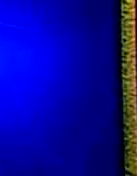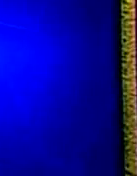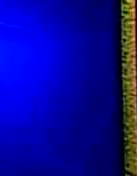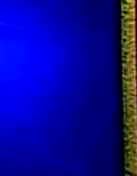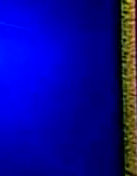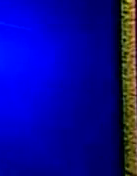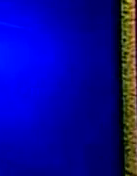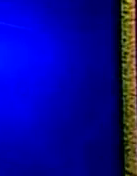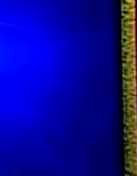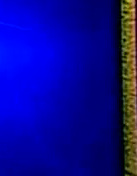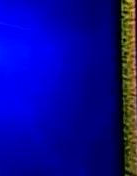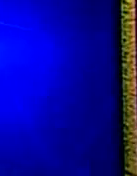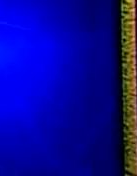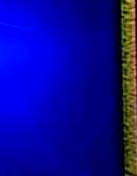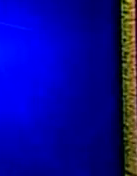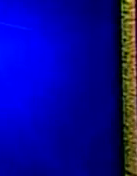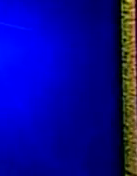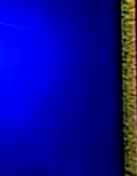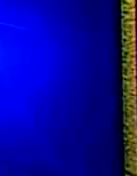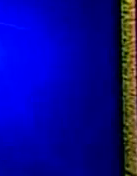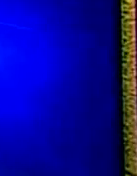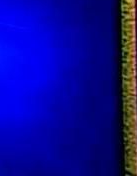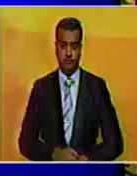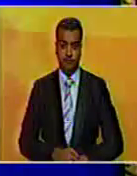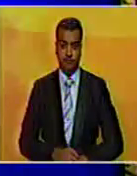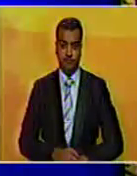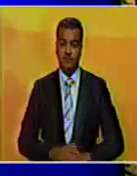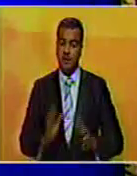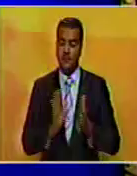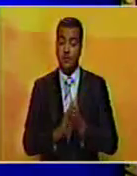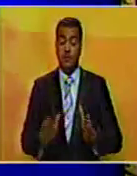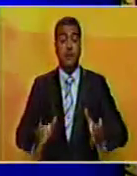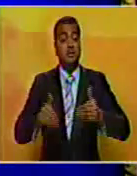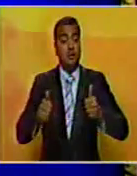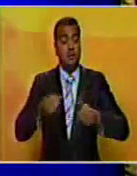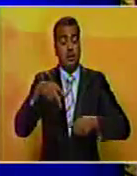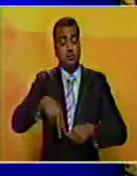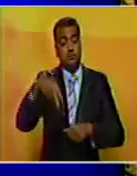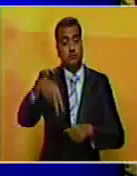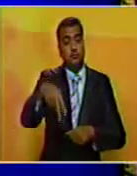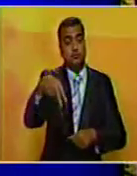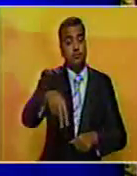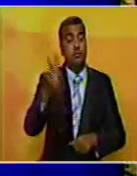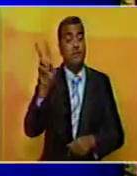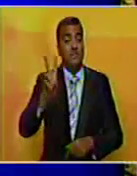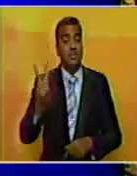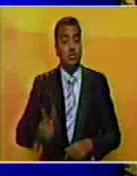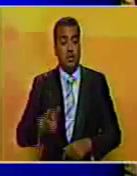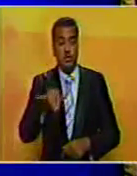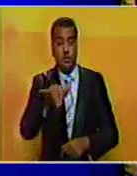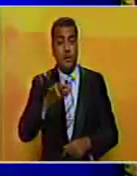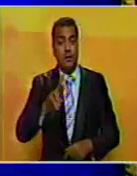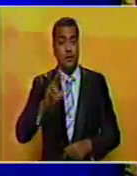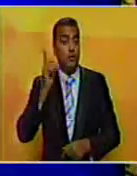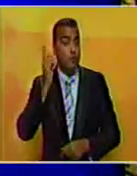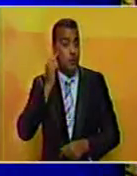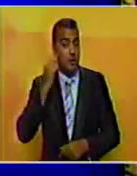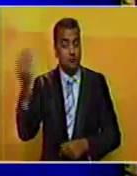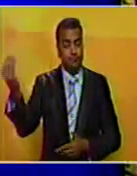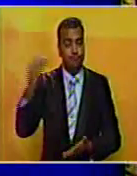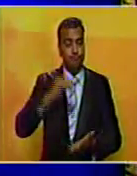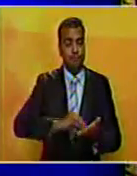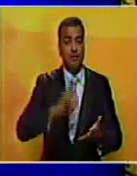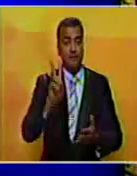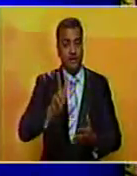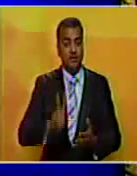Amigas y amigos, iniciamos los deportes con atletismo porque la campeona mundial de salto triple, Yulimar Rojas, arribó a Venezuela este domingo tras